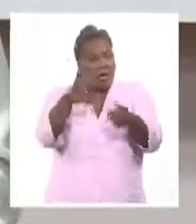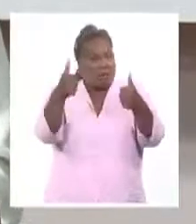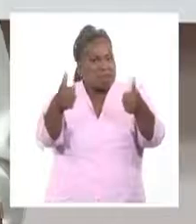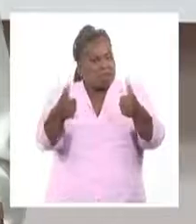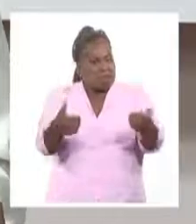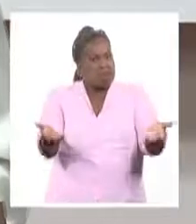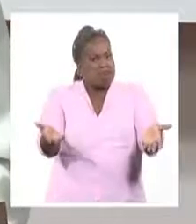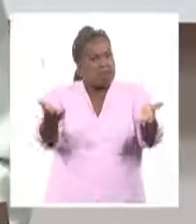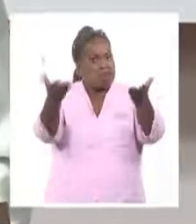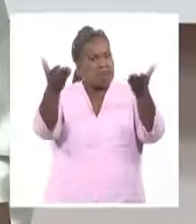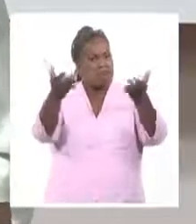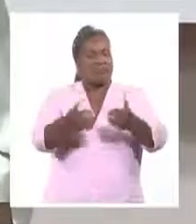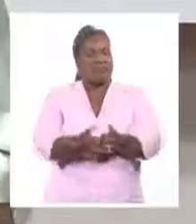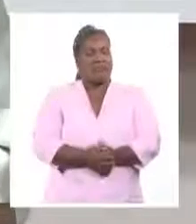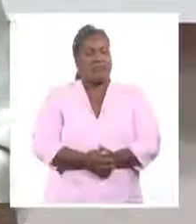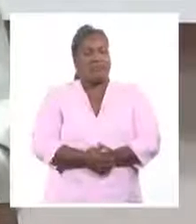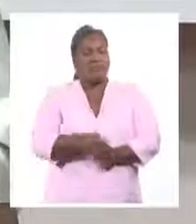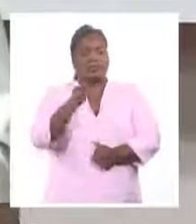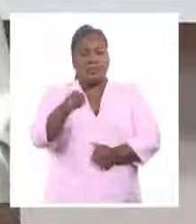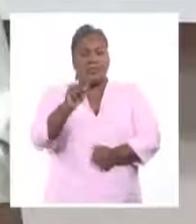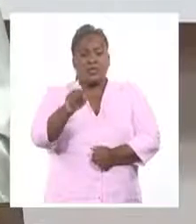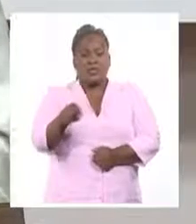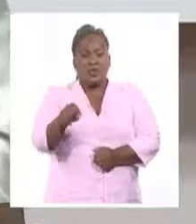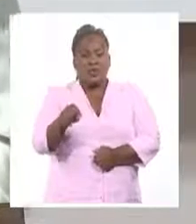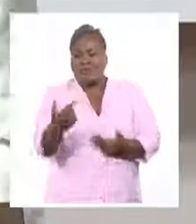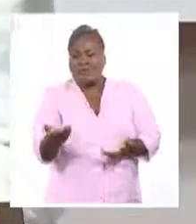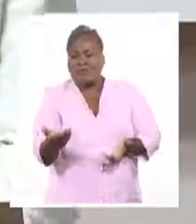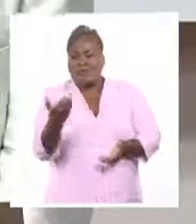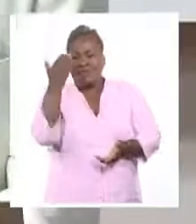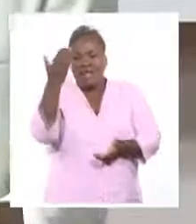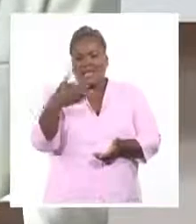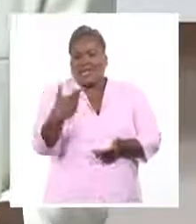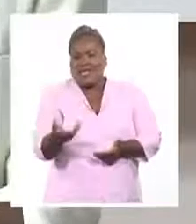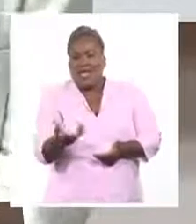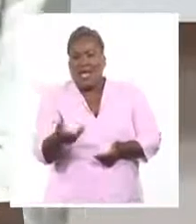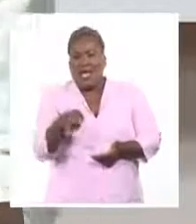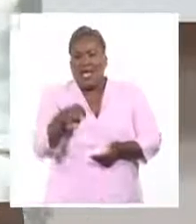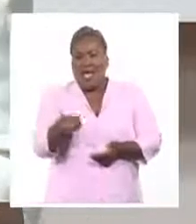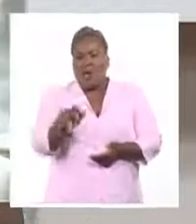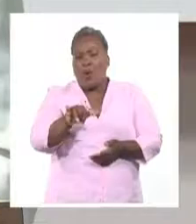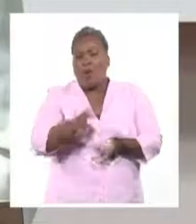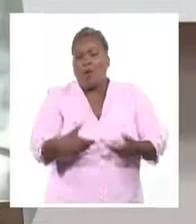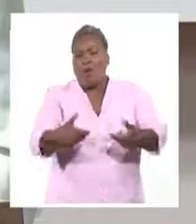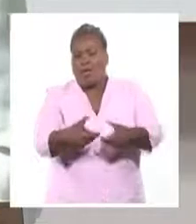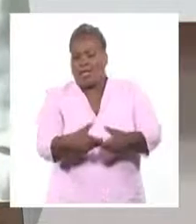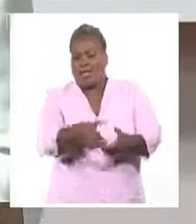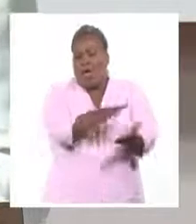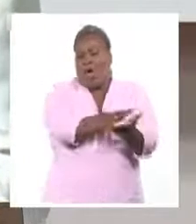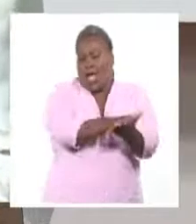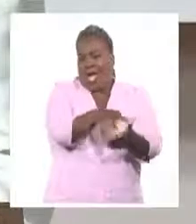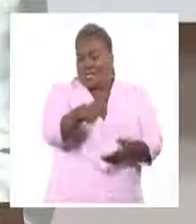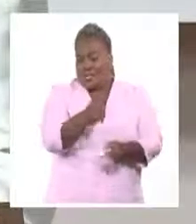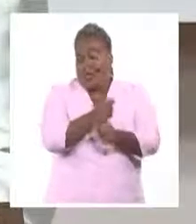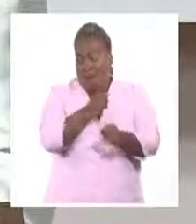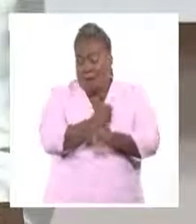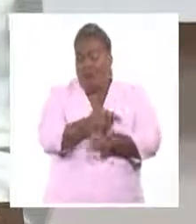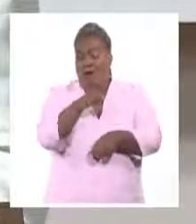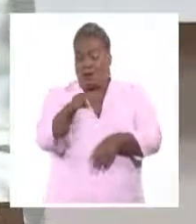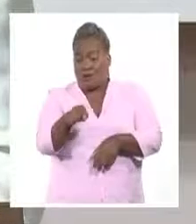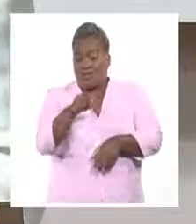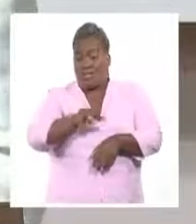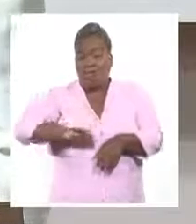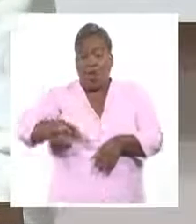podría esperarse. Y eso se lo debemos sin duda a los motores que prendió el Congreso y a la indudable sacudida que provoca en